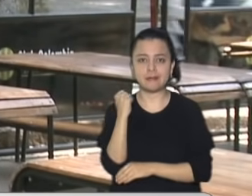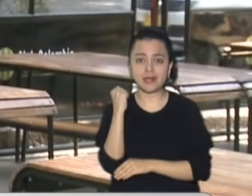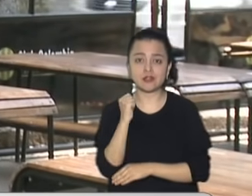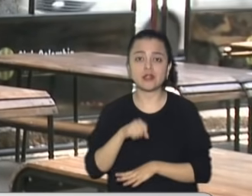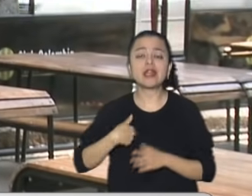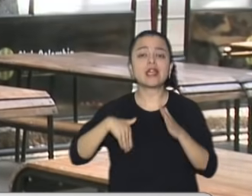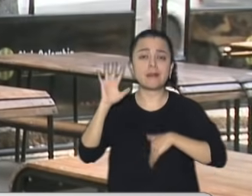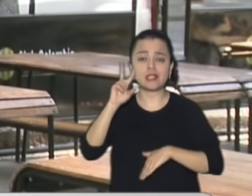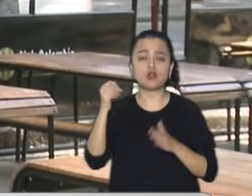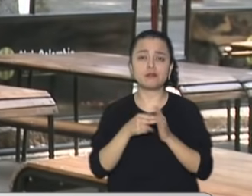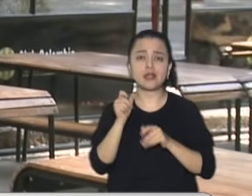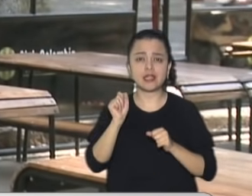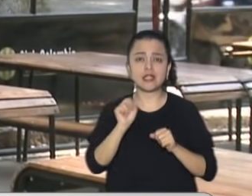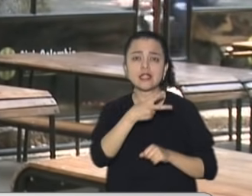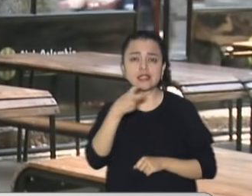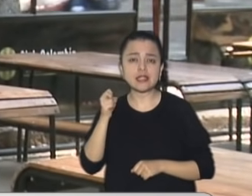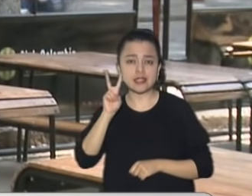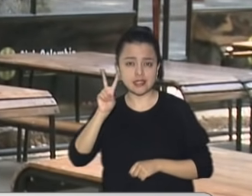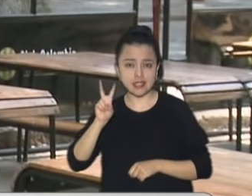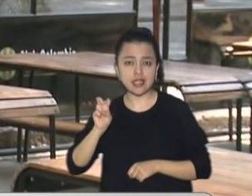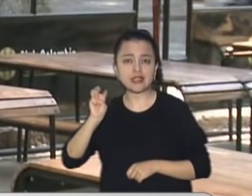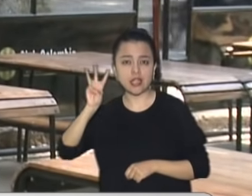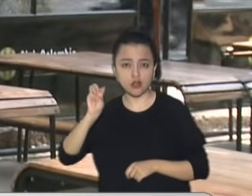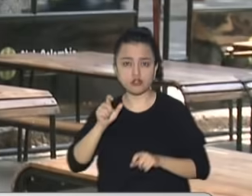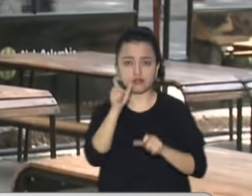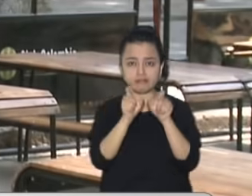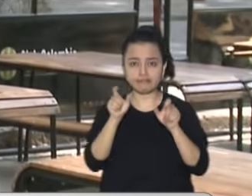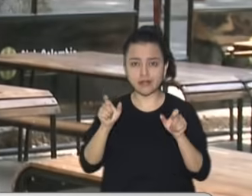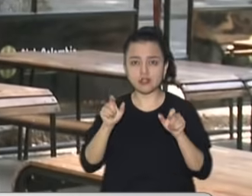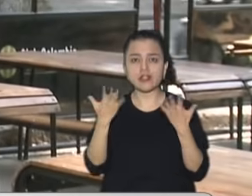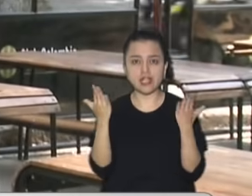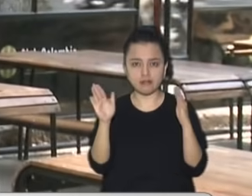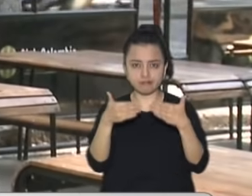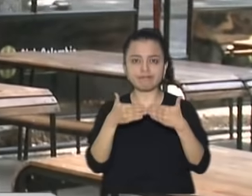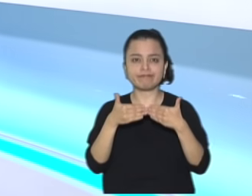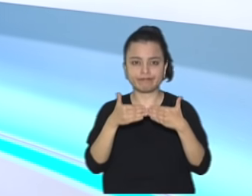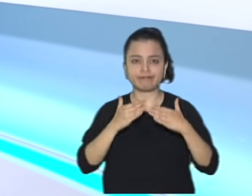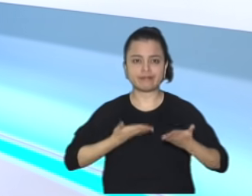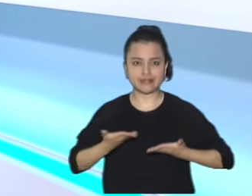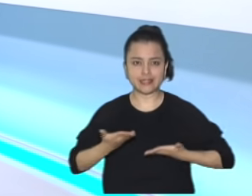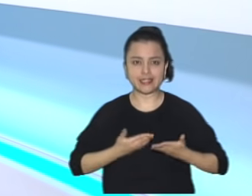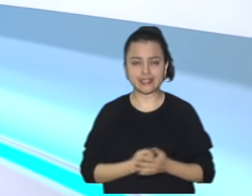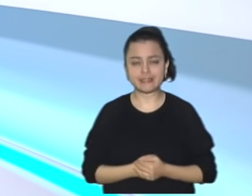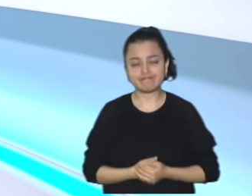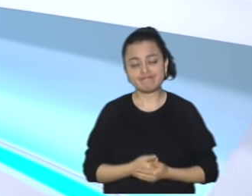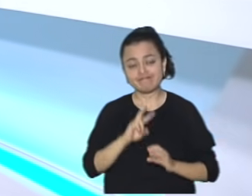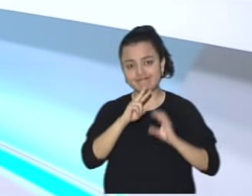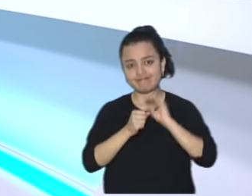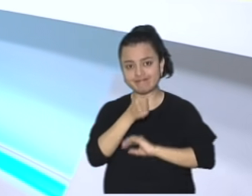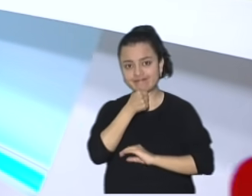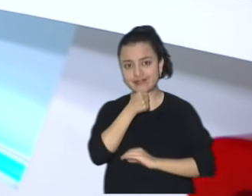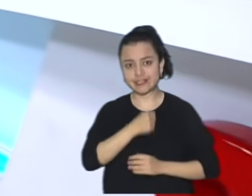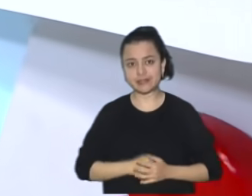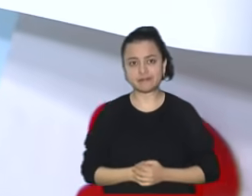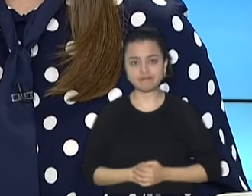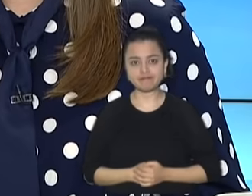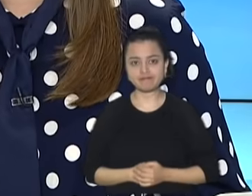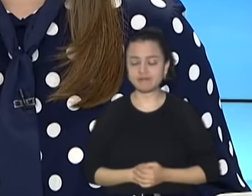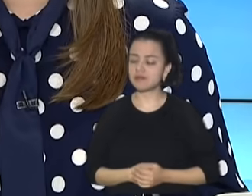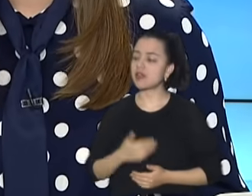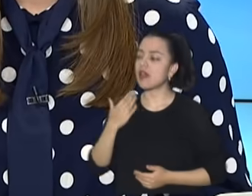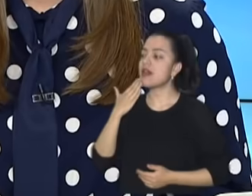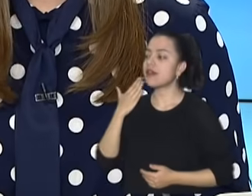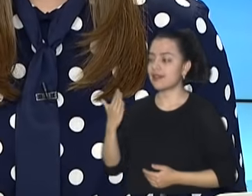han cerrado sus puertas definitivamente. Es por ahora la información desde Cali. Sebastián Bedoya, Noticentro 1, CM. Así es, Sebastián,